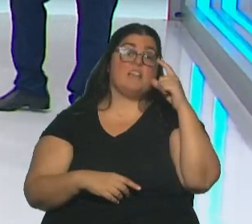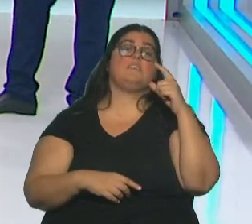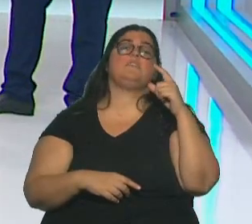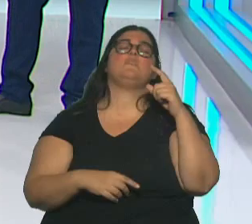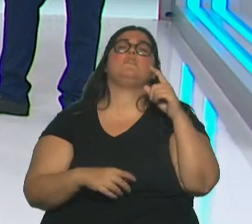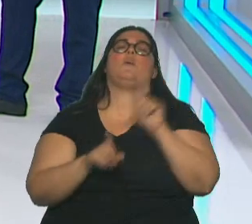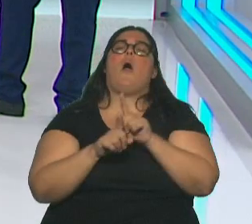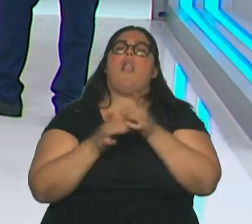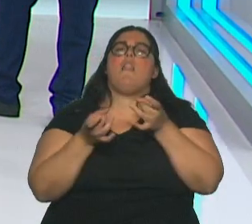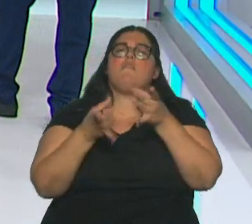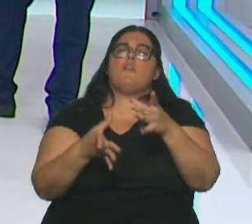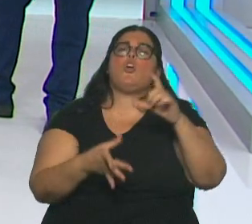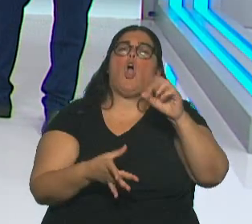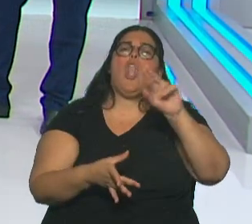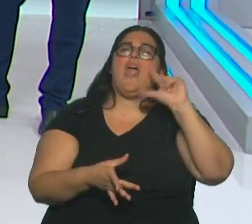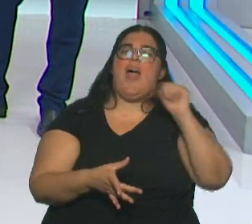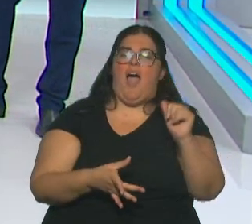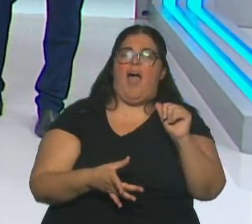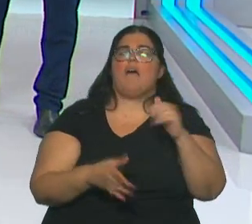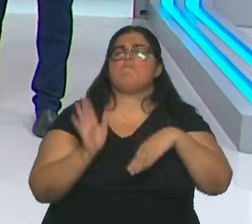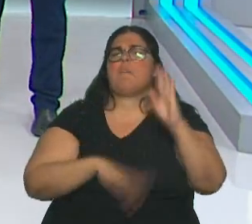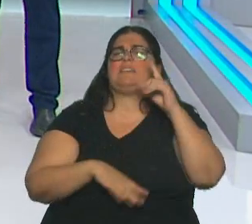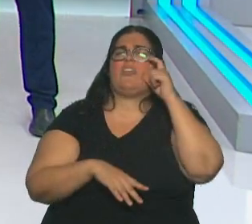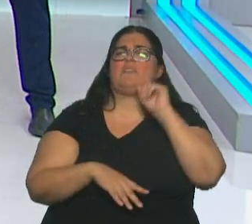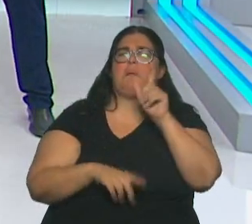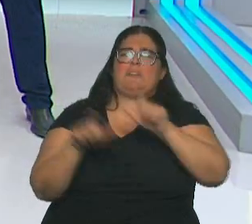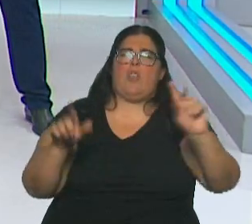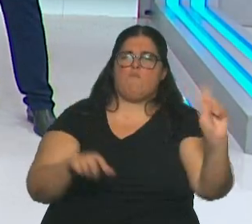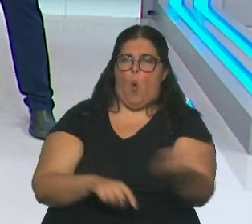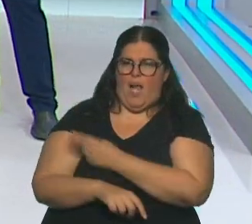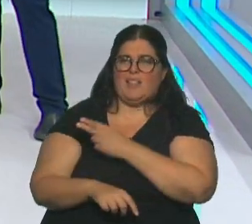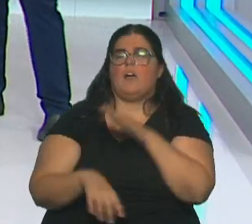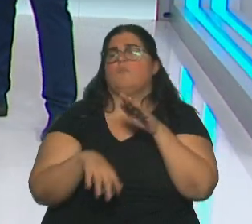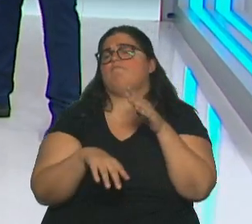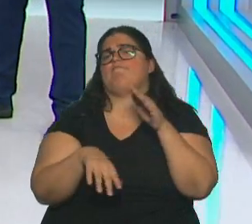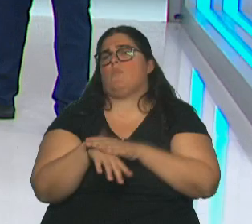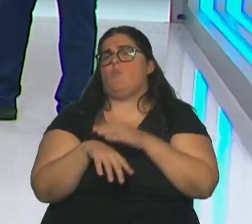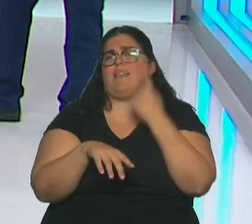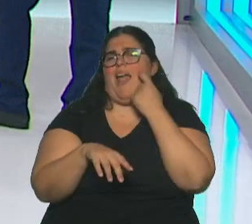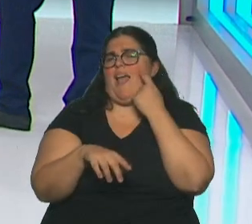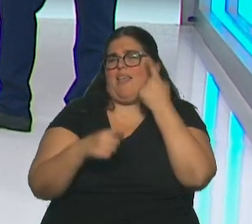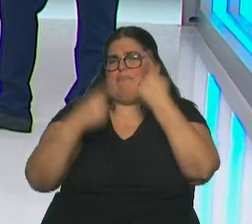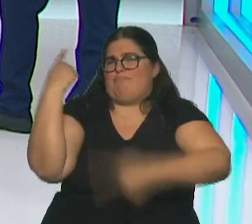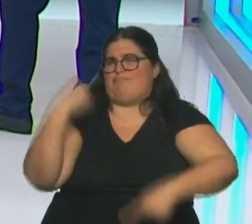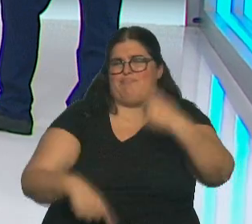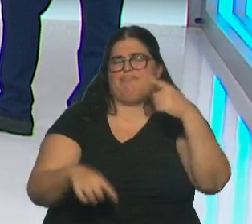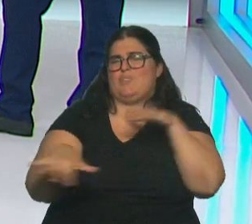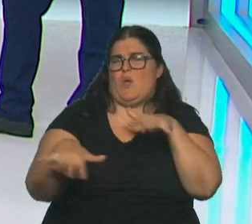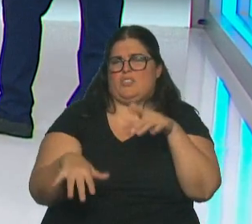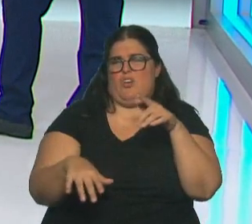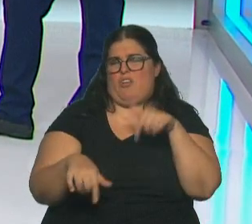brote de cólera, más de 10.000 muertos. Las múltiples tragedias para entender el presente, duro presente de